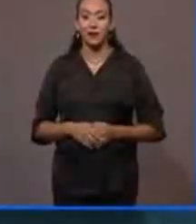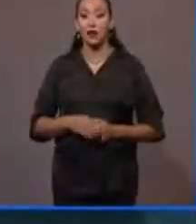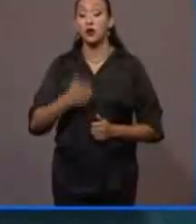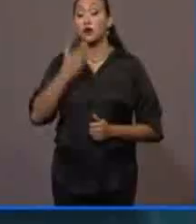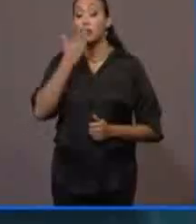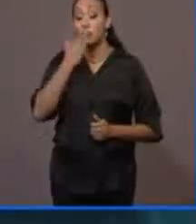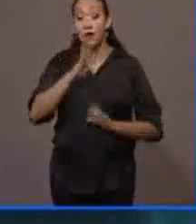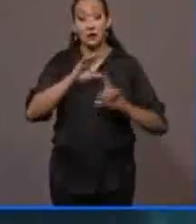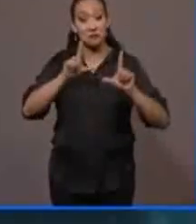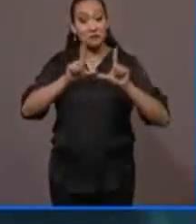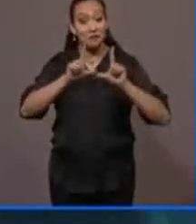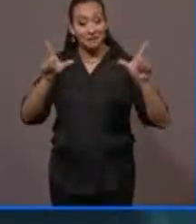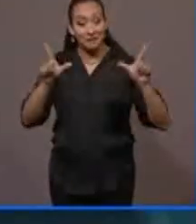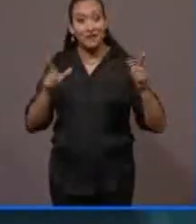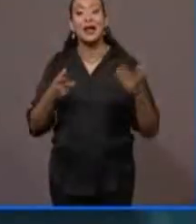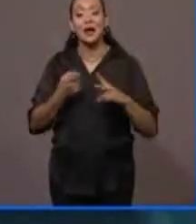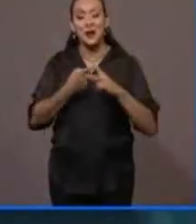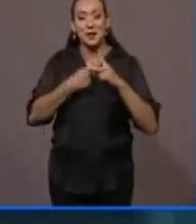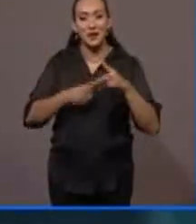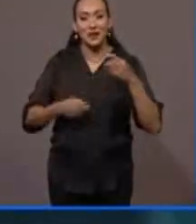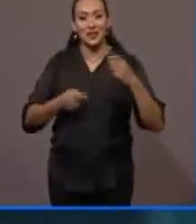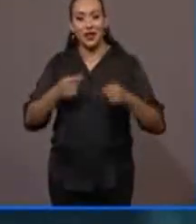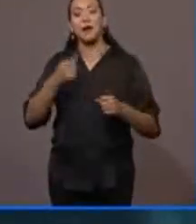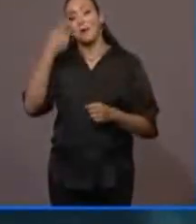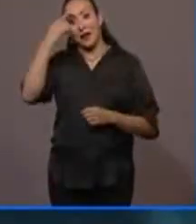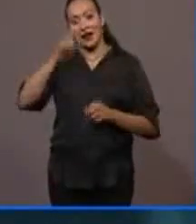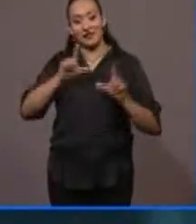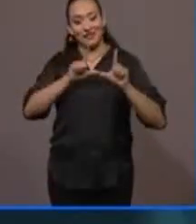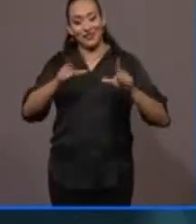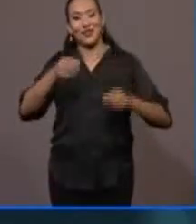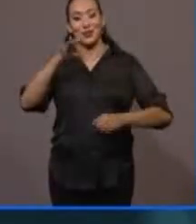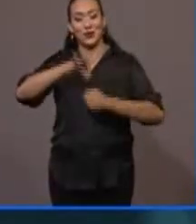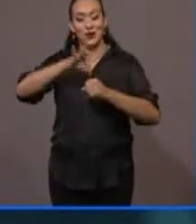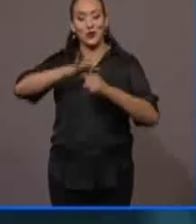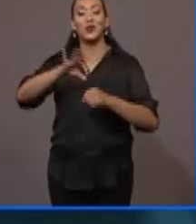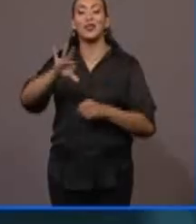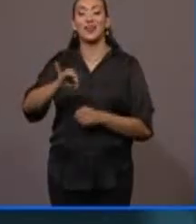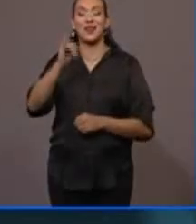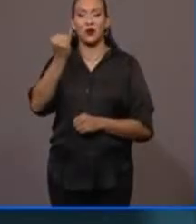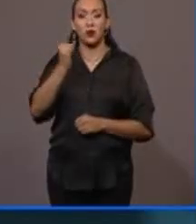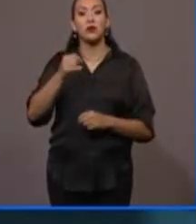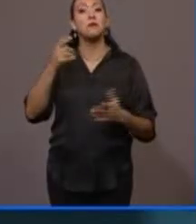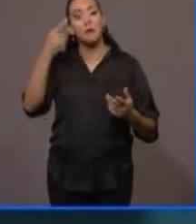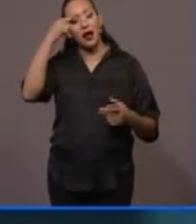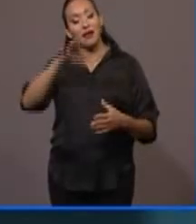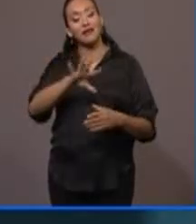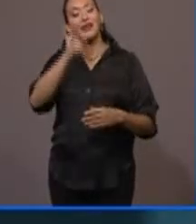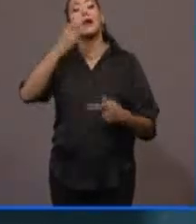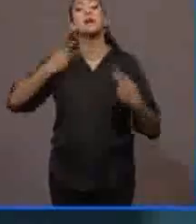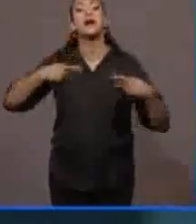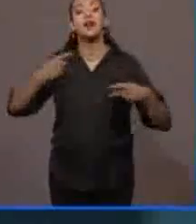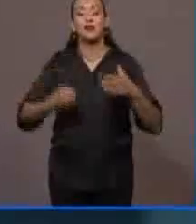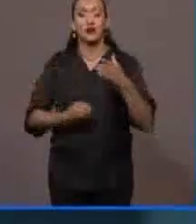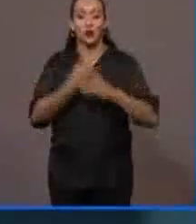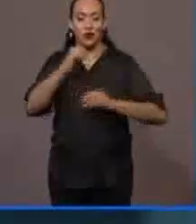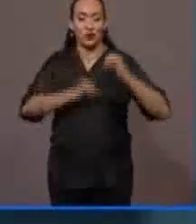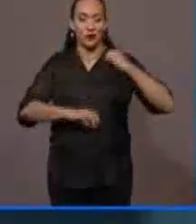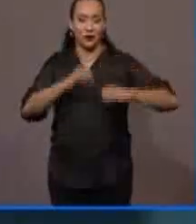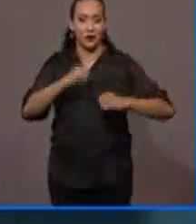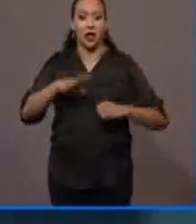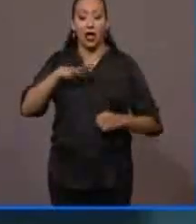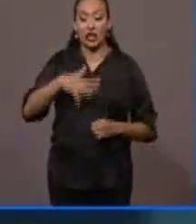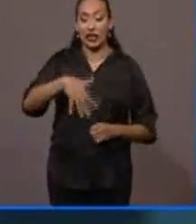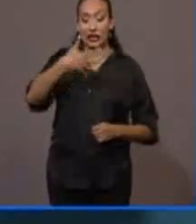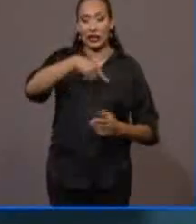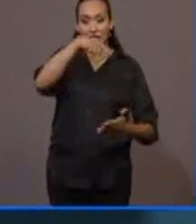Sonora está listo para llevar a cabo la jornada electoral de junio próximo para elegir a los integrantes del Poder Judicial, con la integración de los